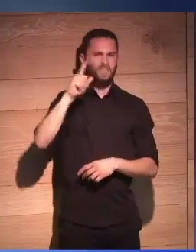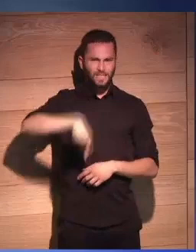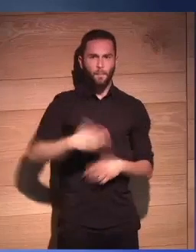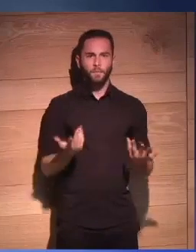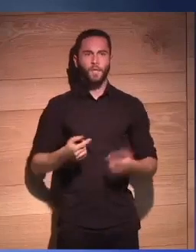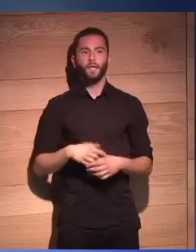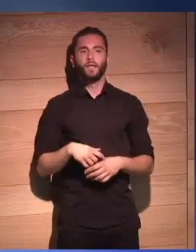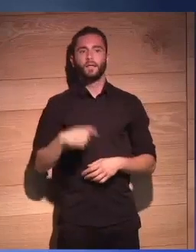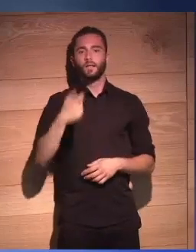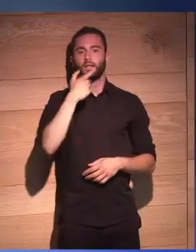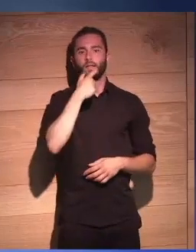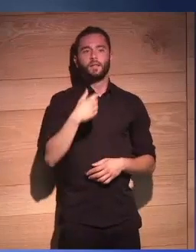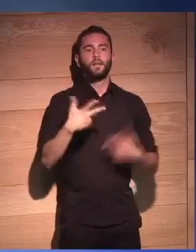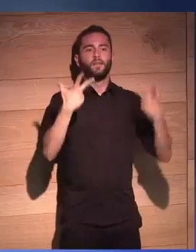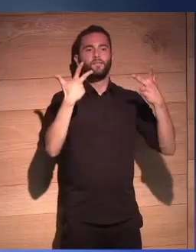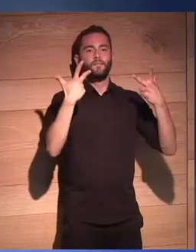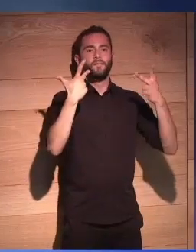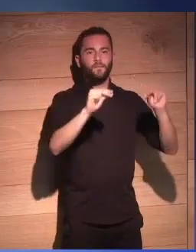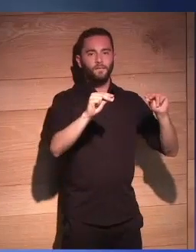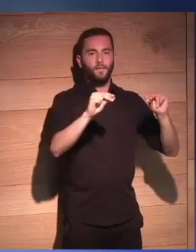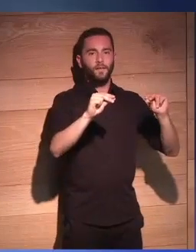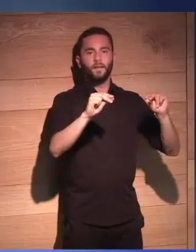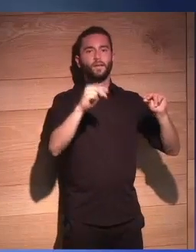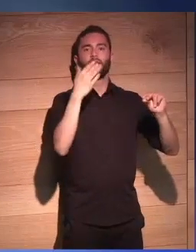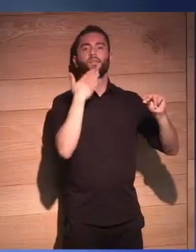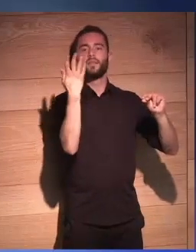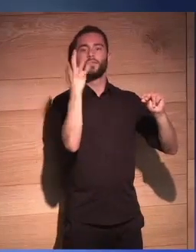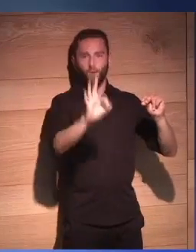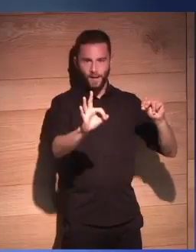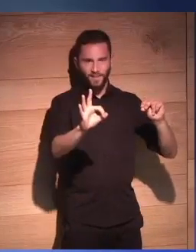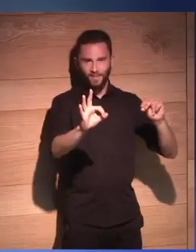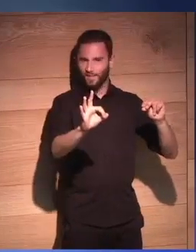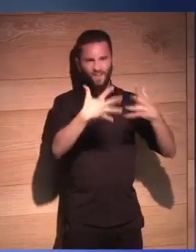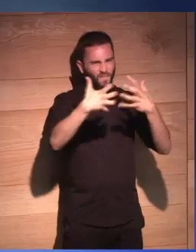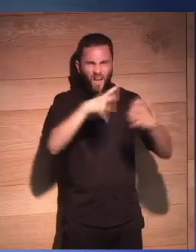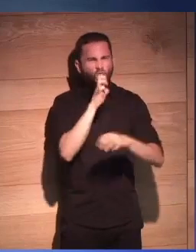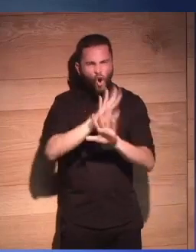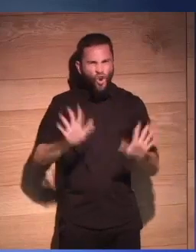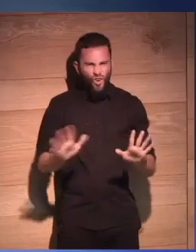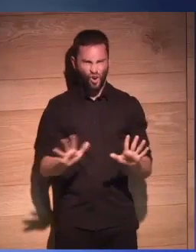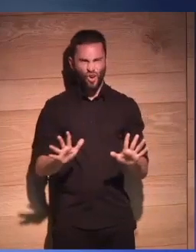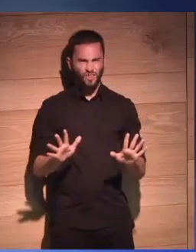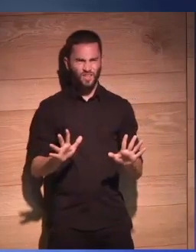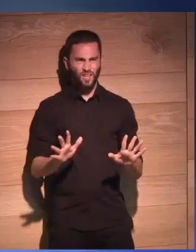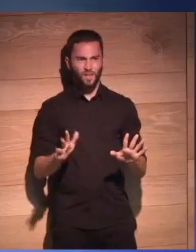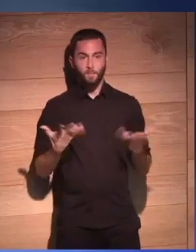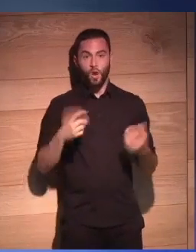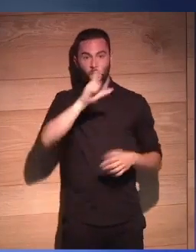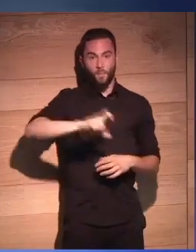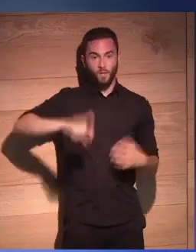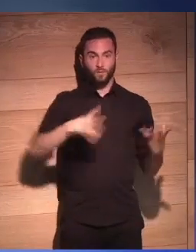es, en inglés es finished at 40, acabado a los 40, ¿no? Que es una frase horrorosa, ¿no? Pero que mucha